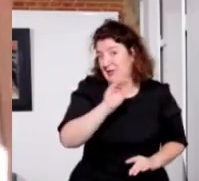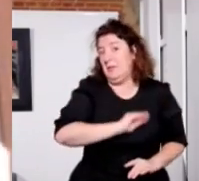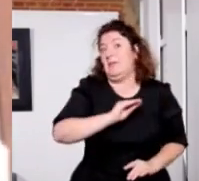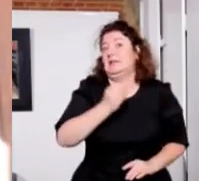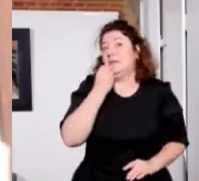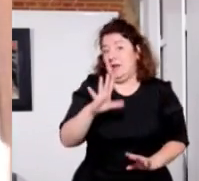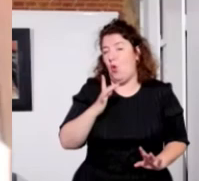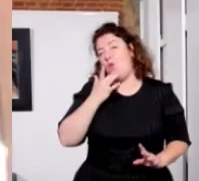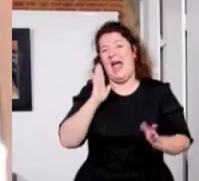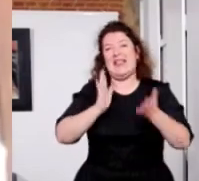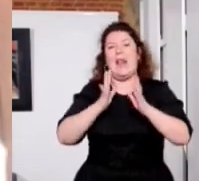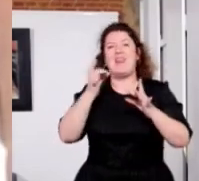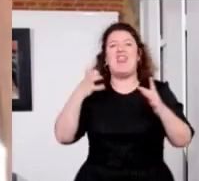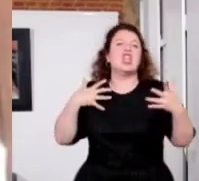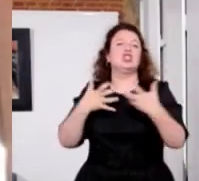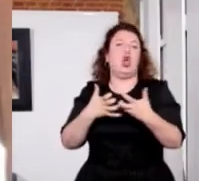choque.